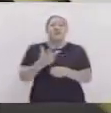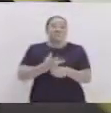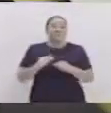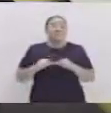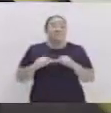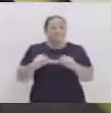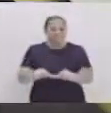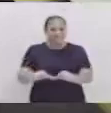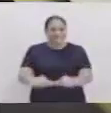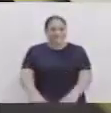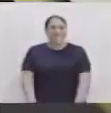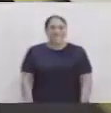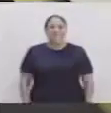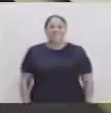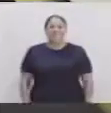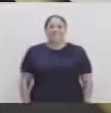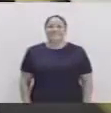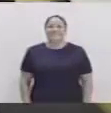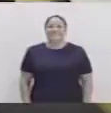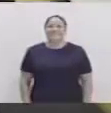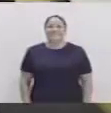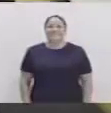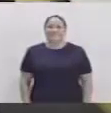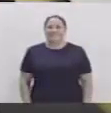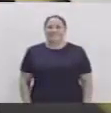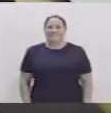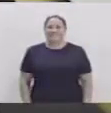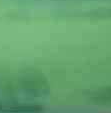que Guatemala no se detiene.